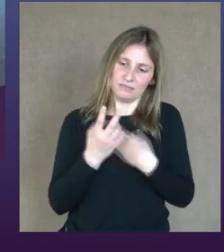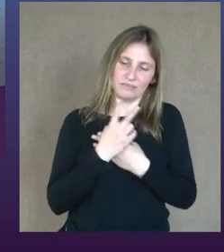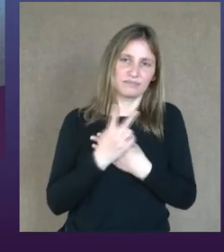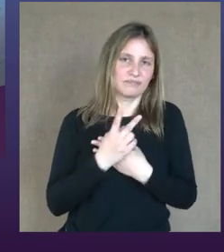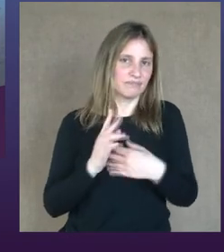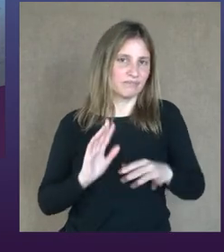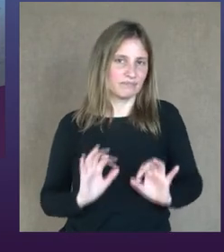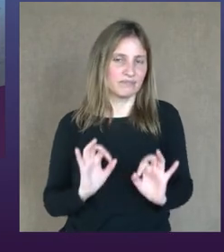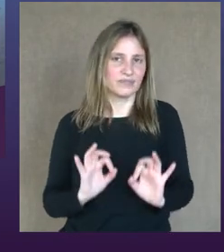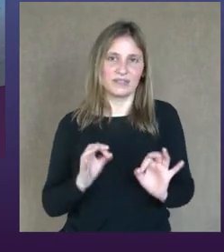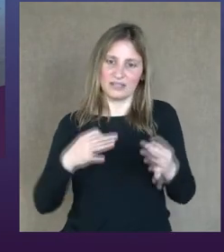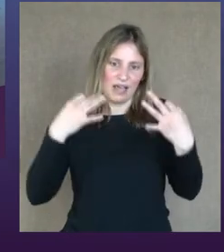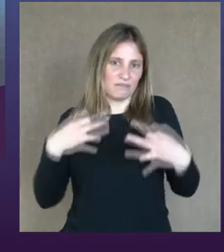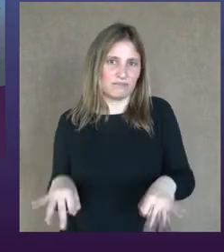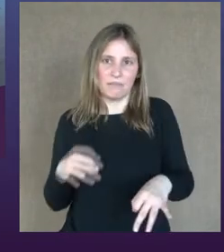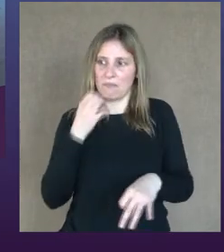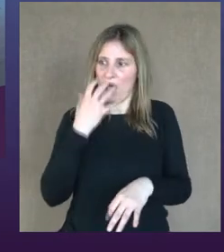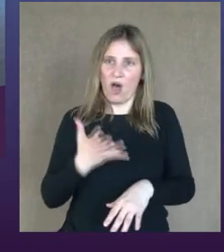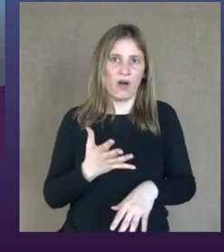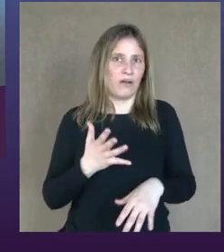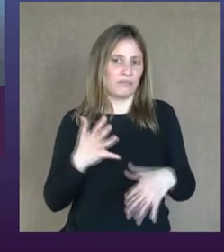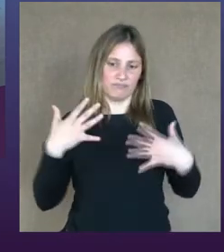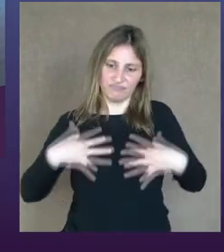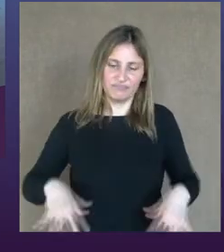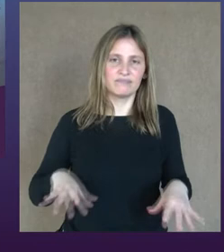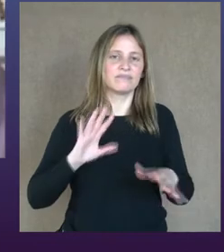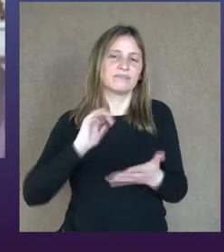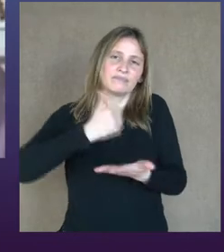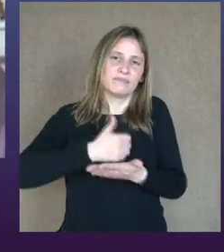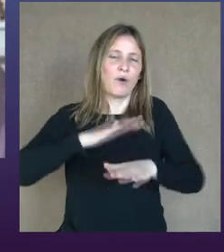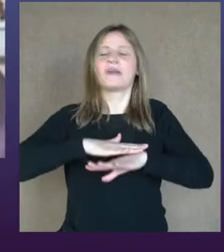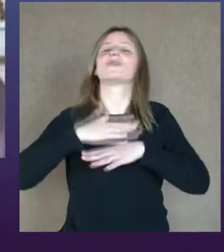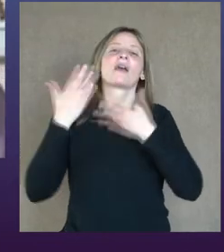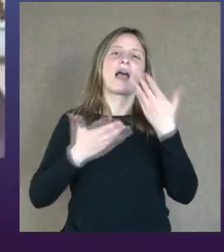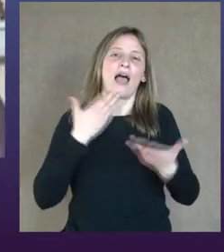tiene que estar en el mejor lugar en el momento de la presentación, ¿no?